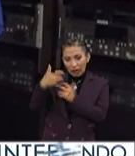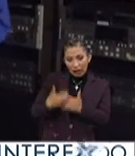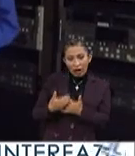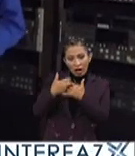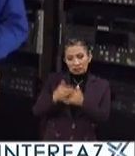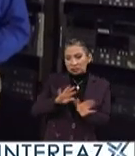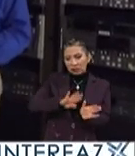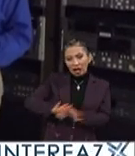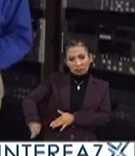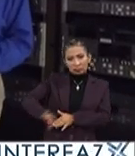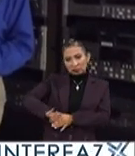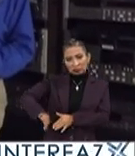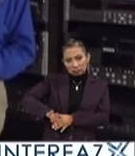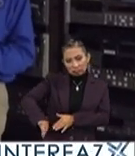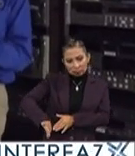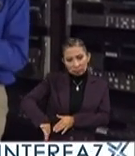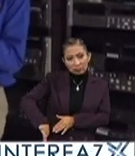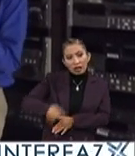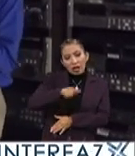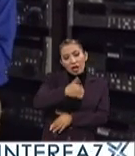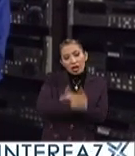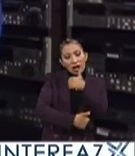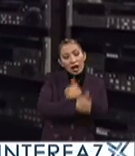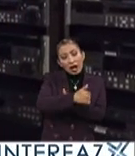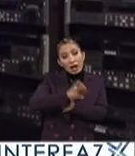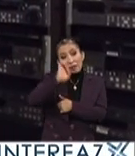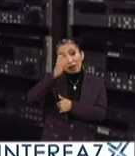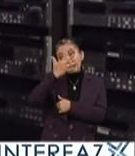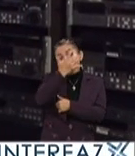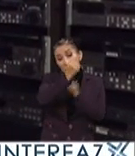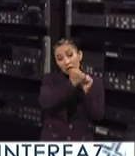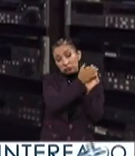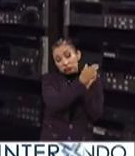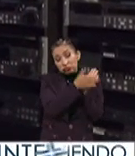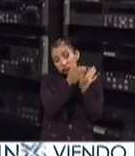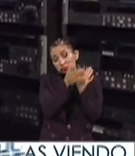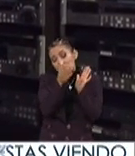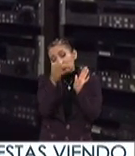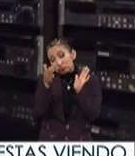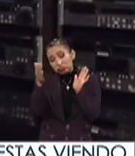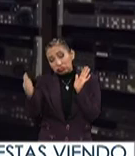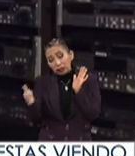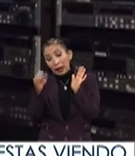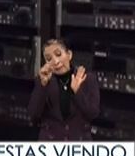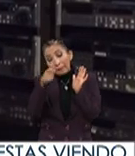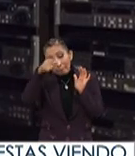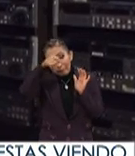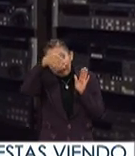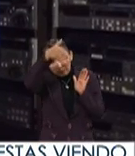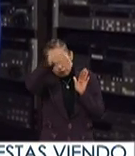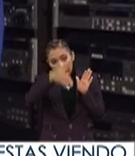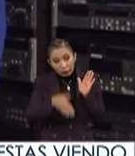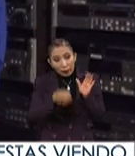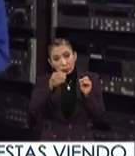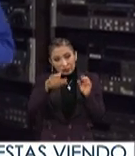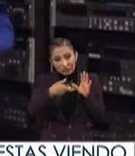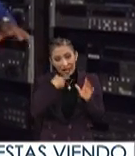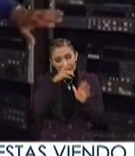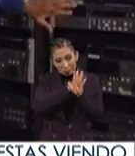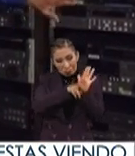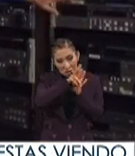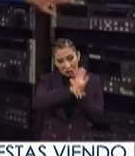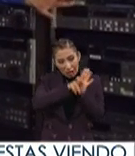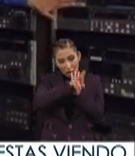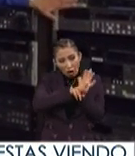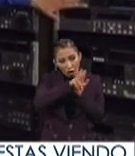están descontinuadas. La carrera espacial lleva 50 años, de los cuales muchas de las